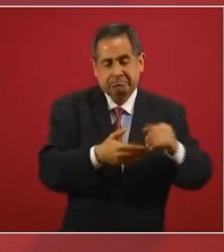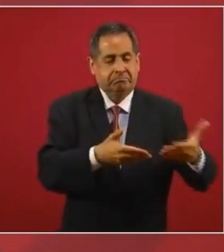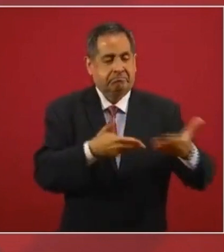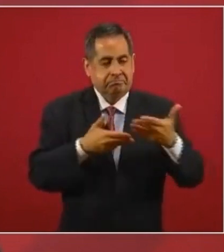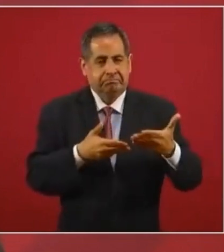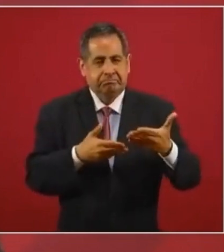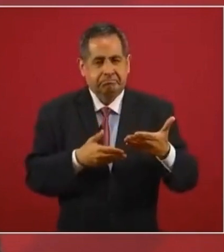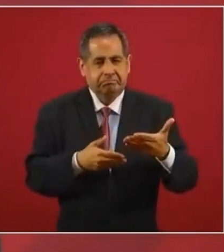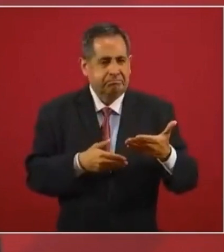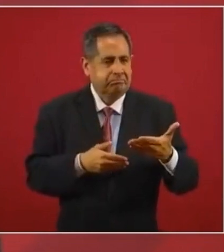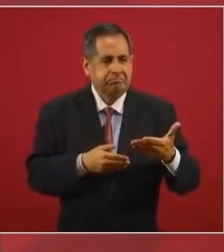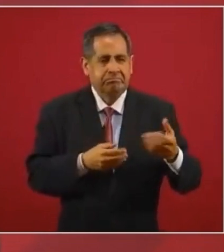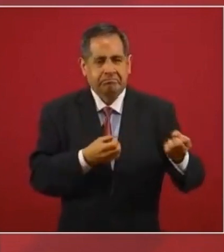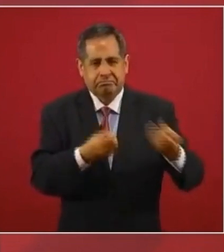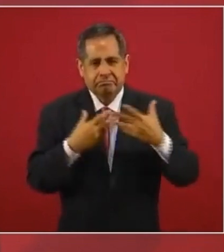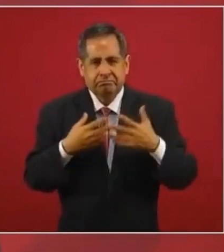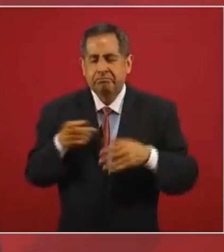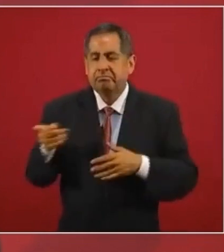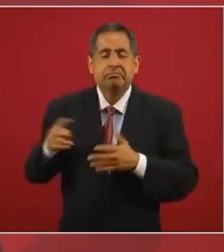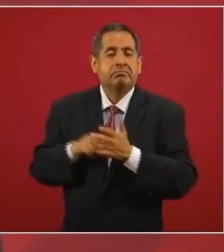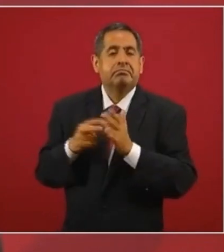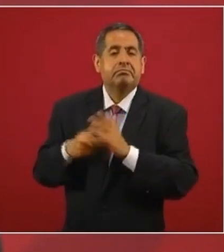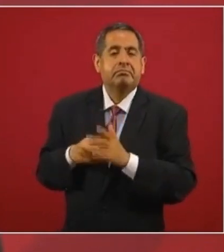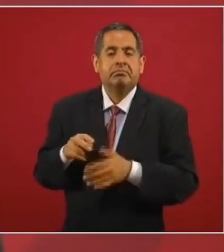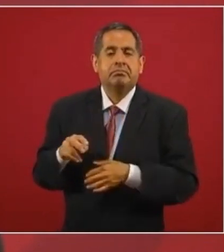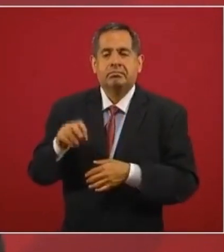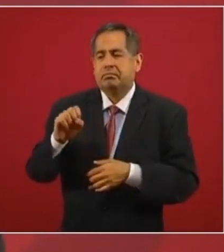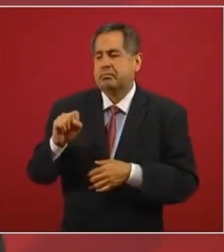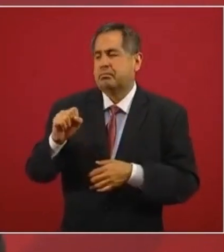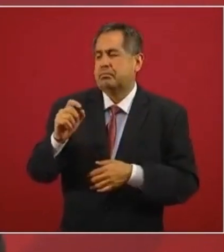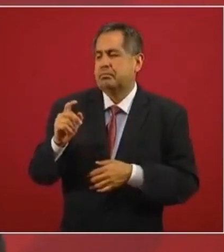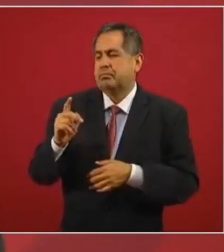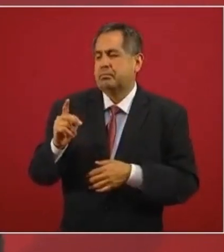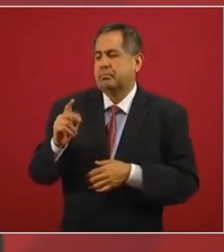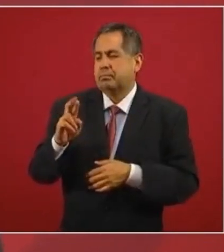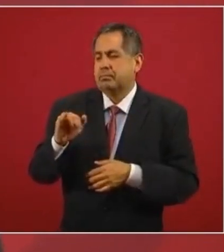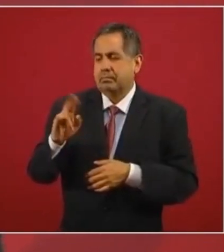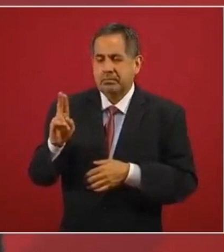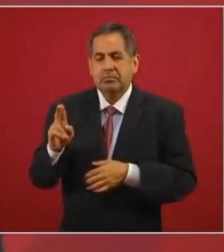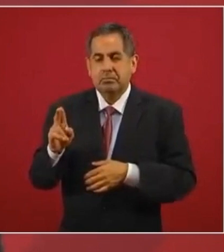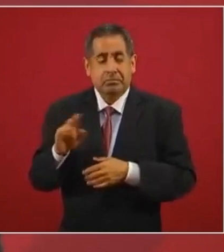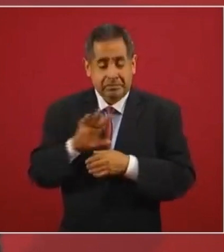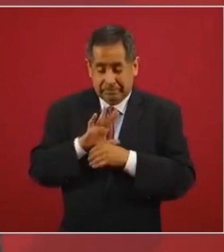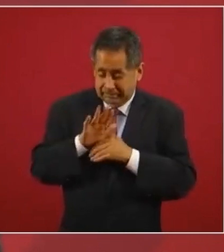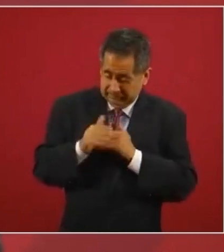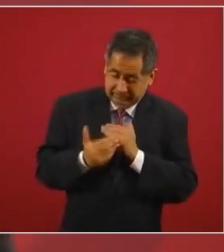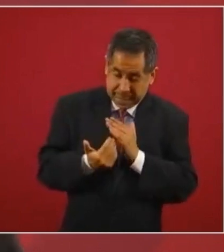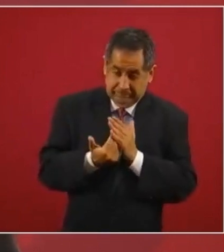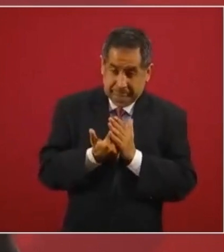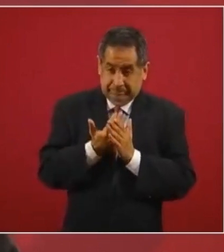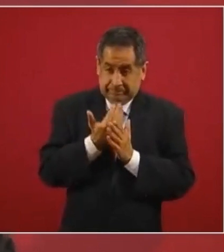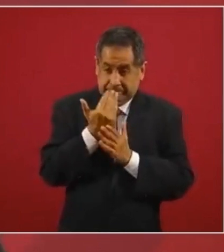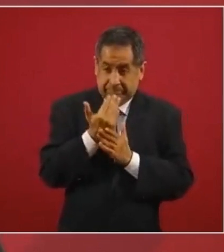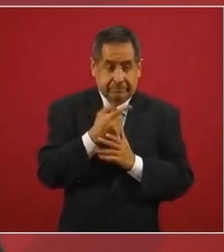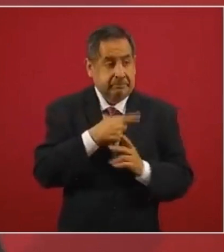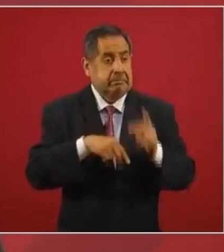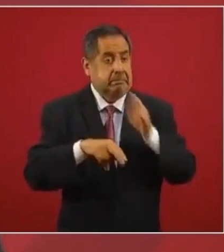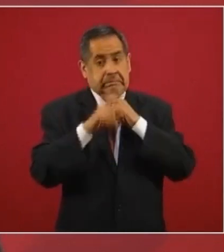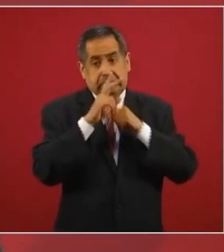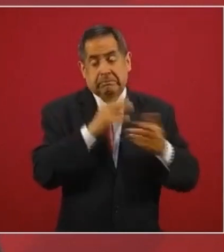Le llegó al ingeniero Jiménez Espriu. La madrugada, desesperados,